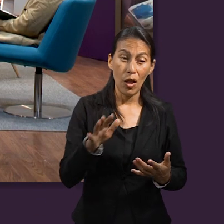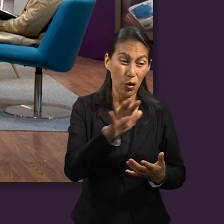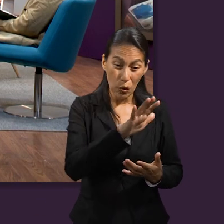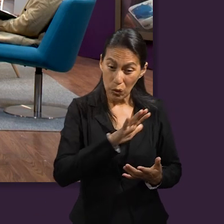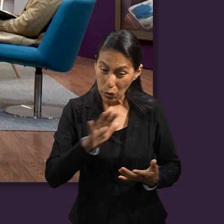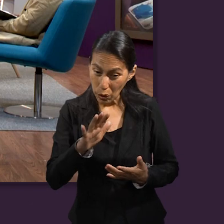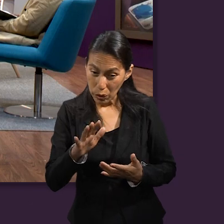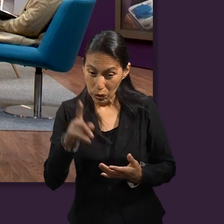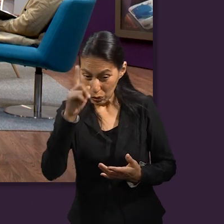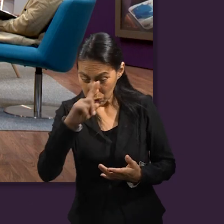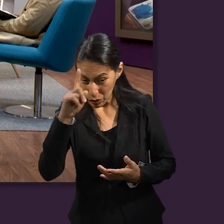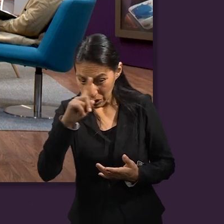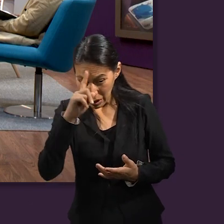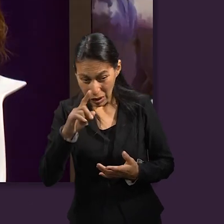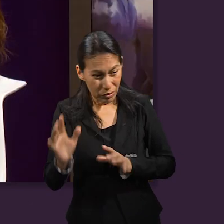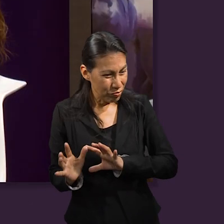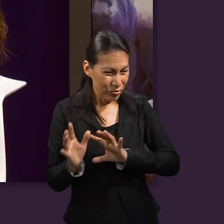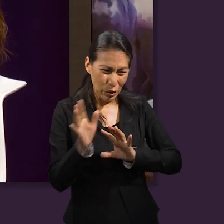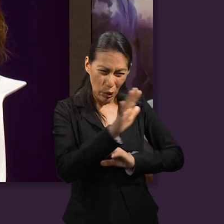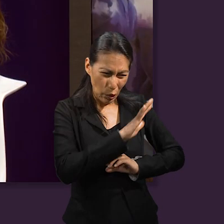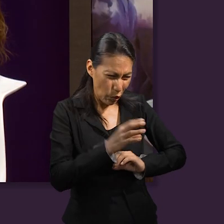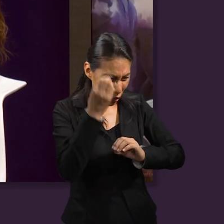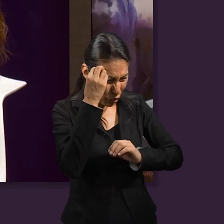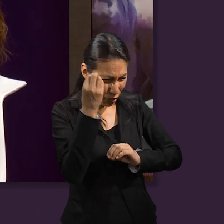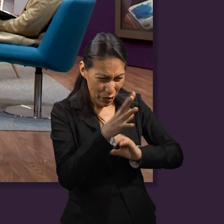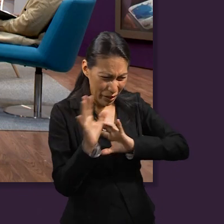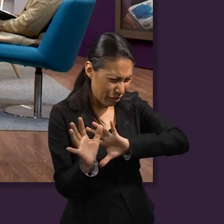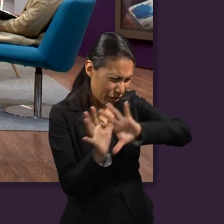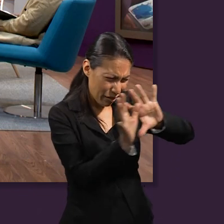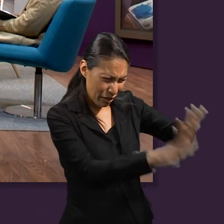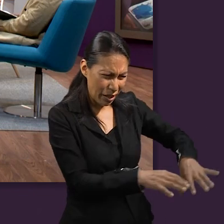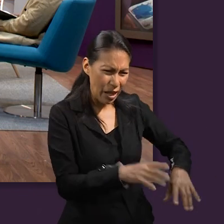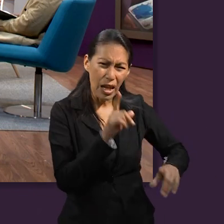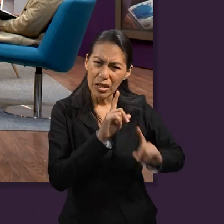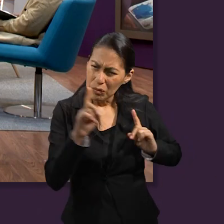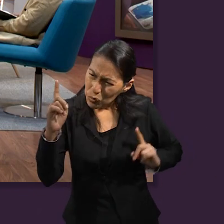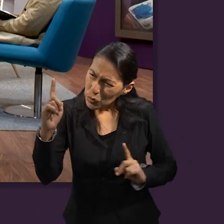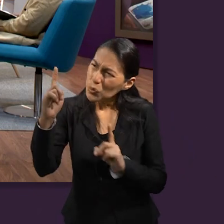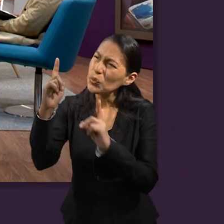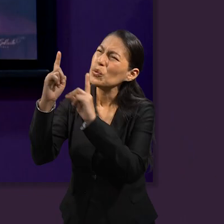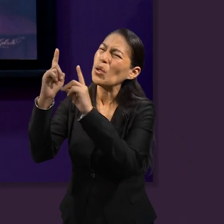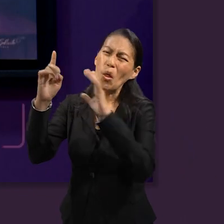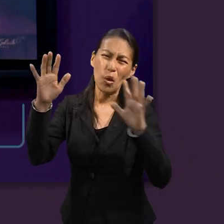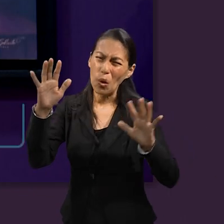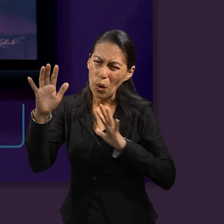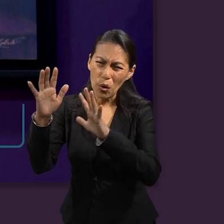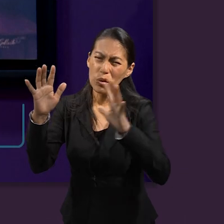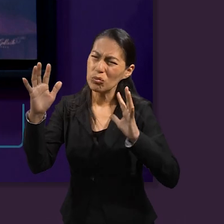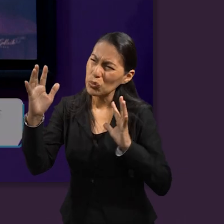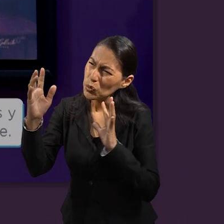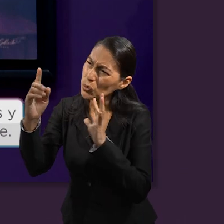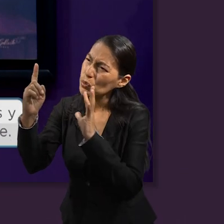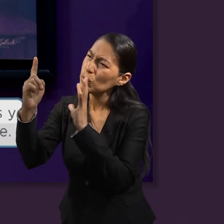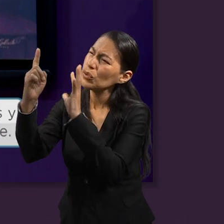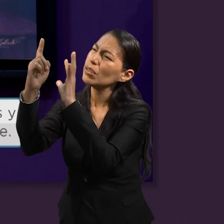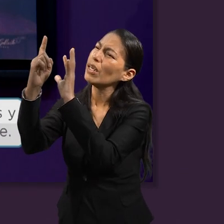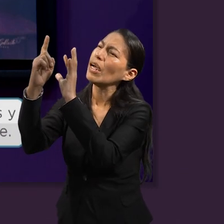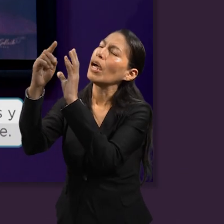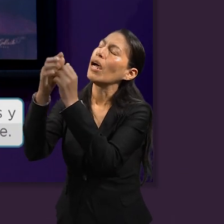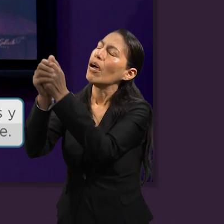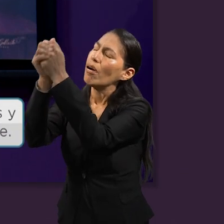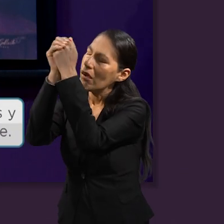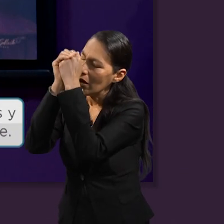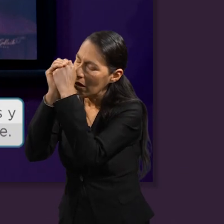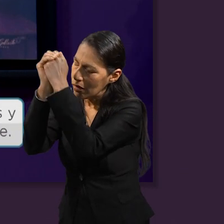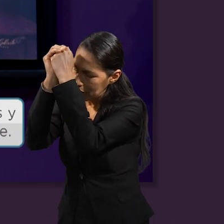entrega a dios mediante mediante la adoración y dios le otorga nuevamente la bendición como mencionabas